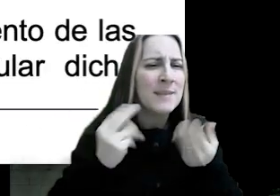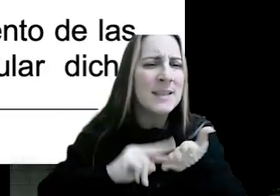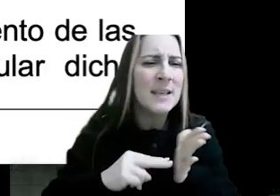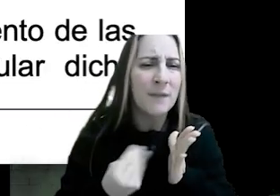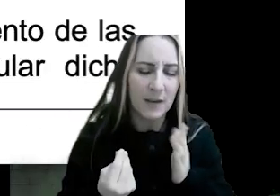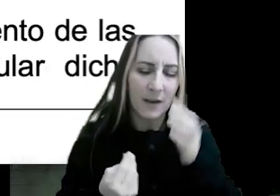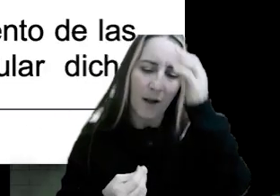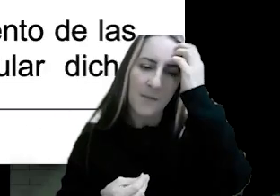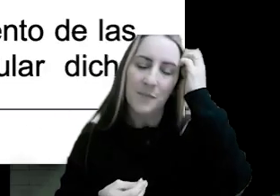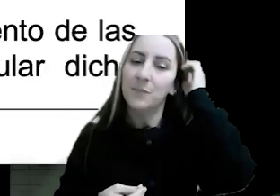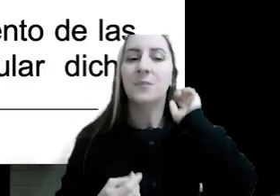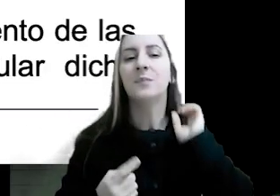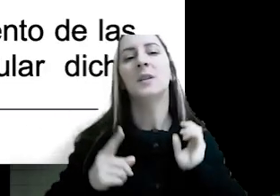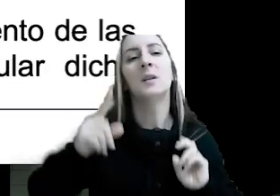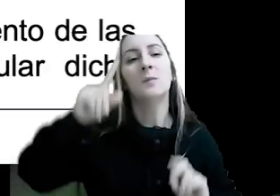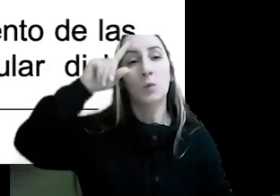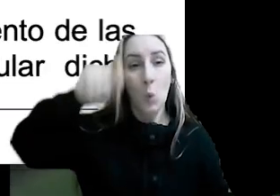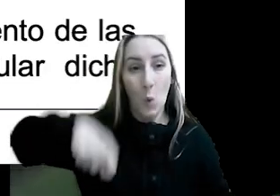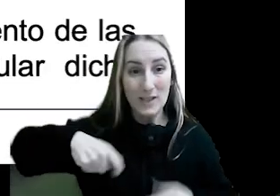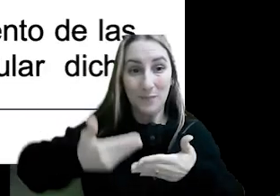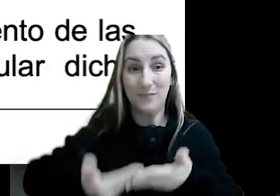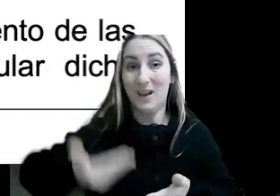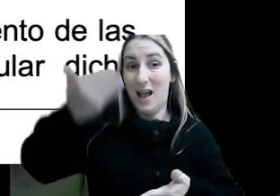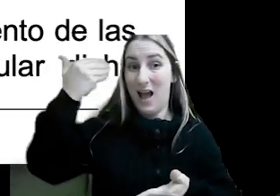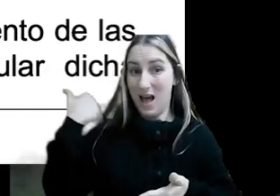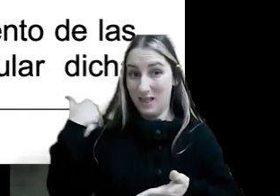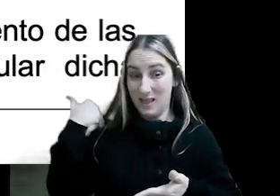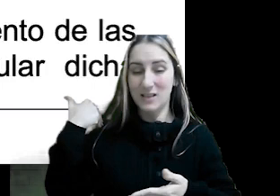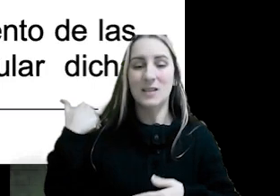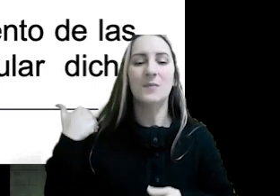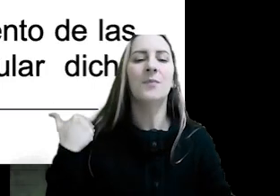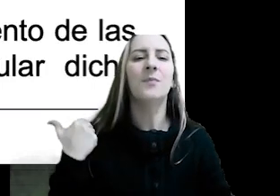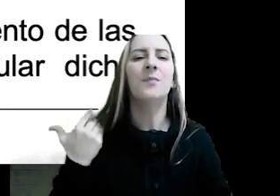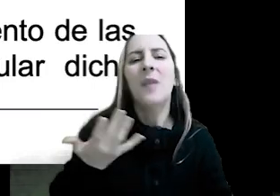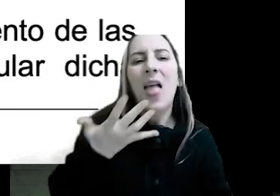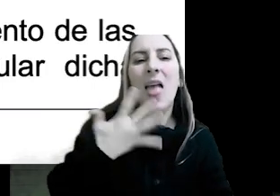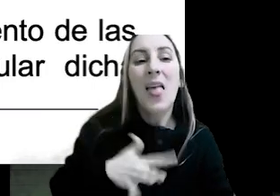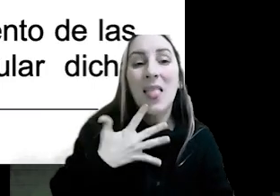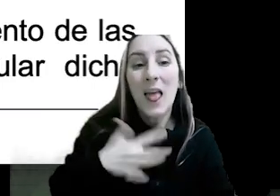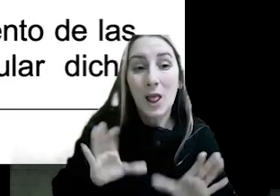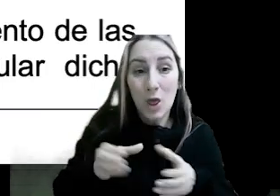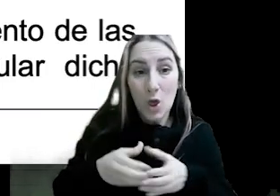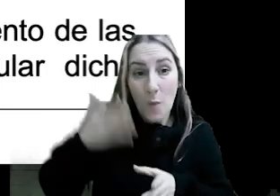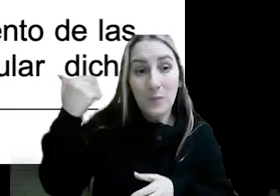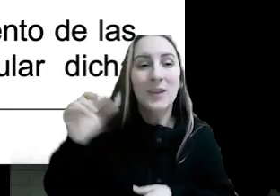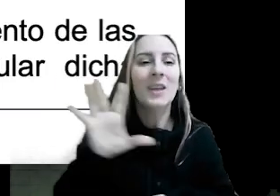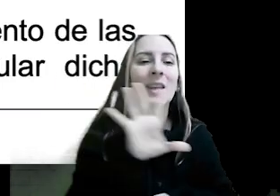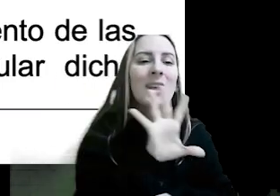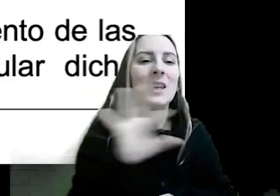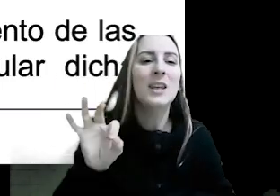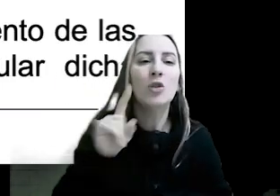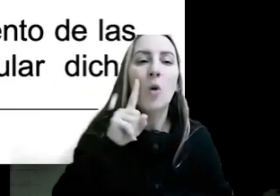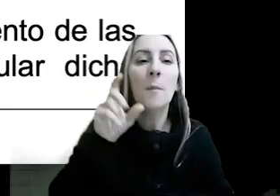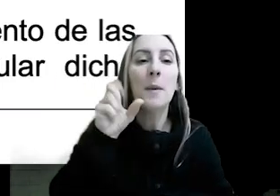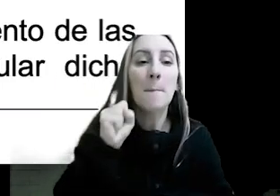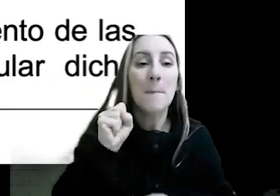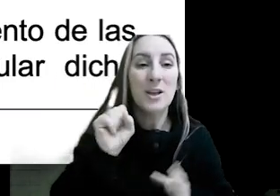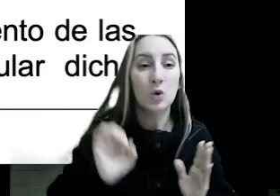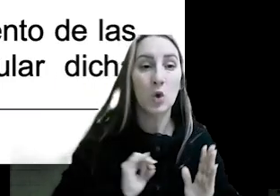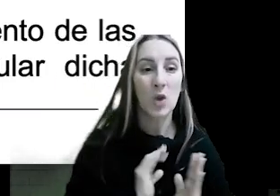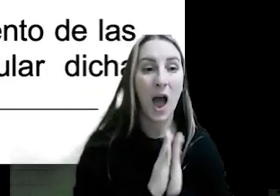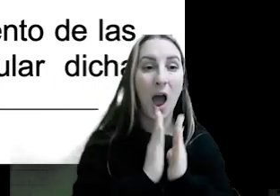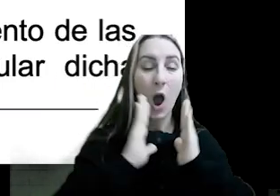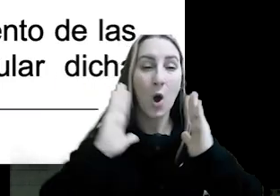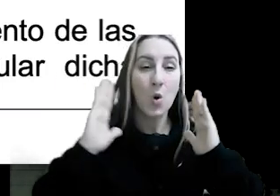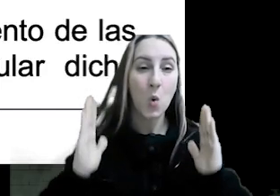El tribunal anterior a la Cámara había entendido que esos 500.000 pesos anuales